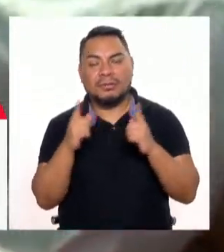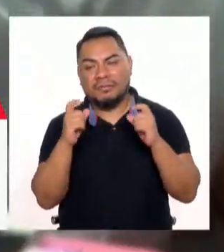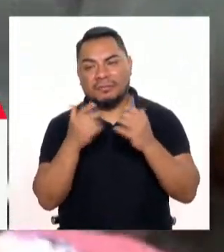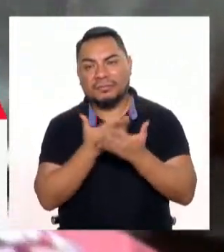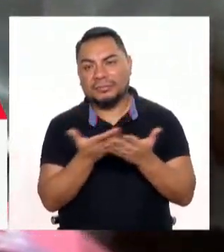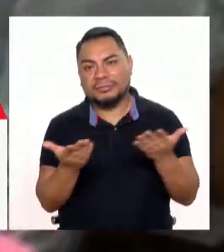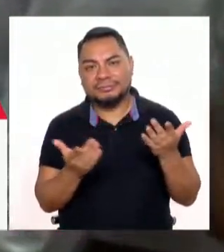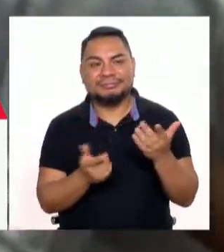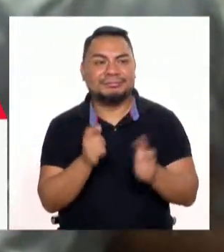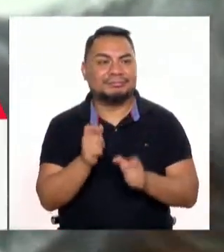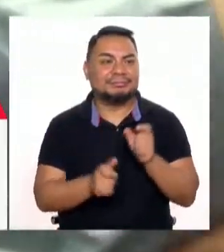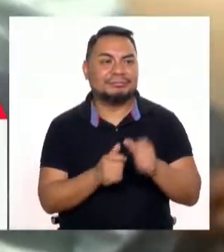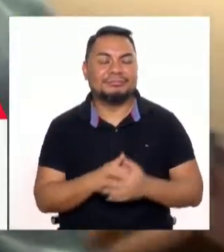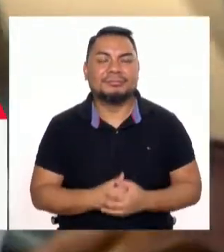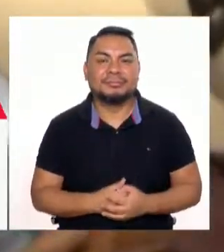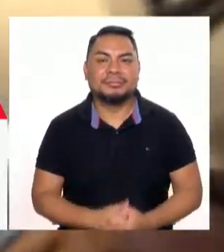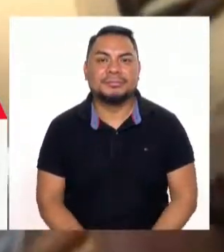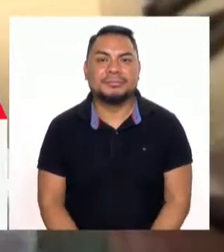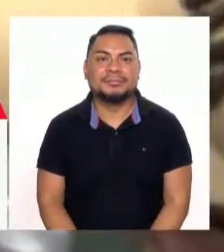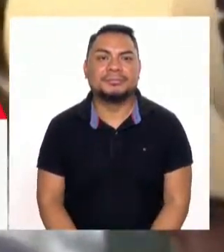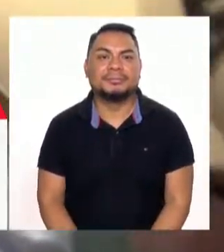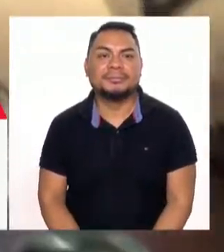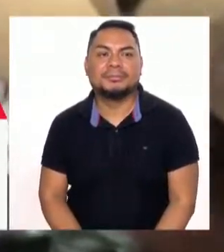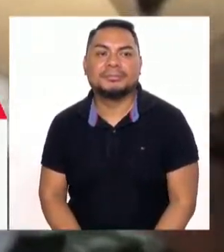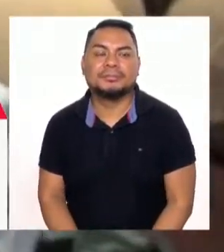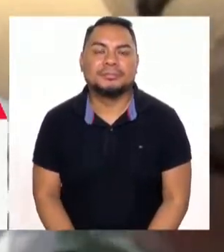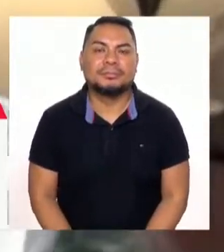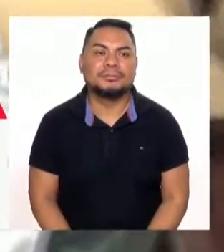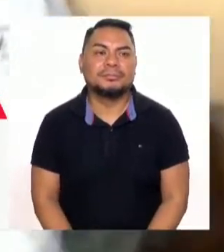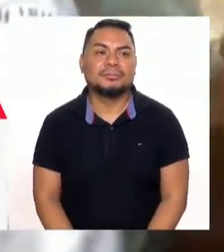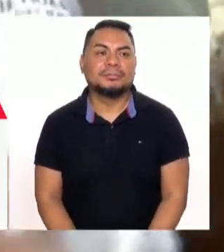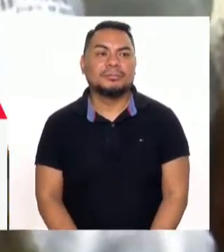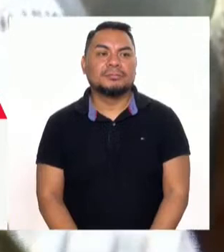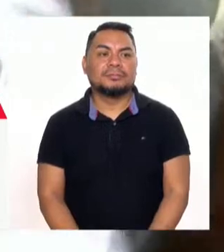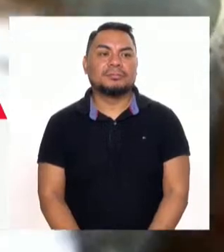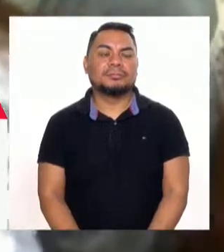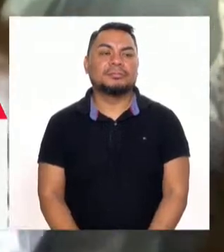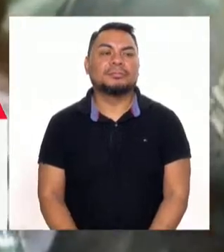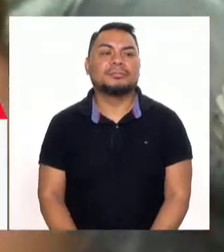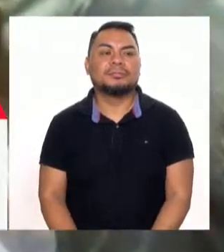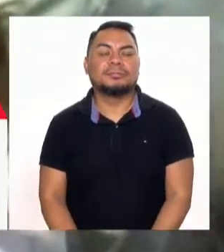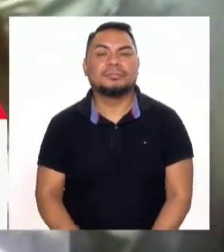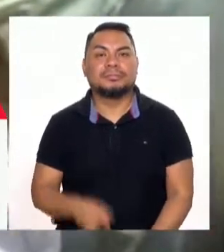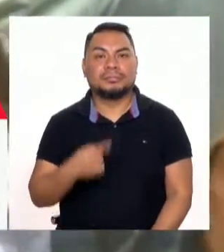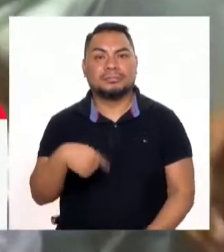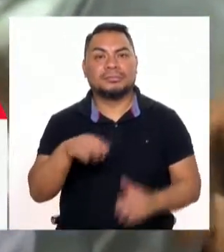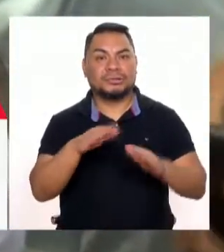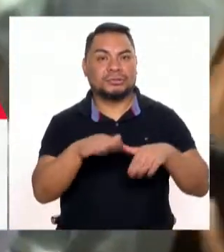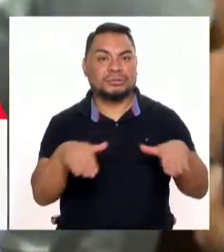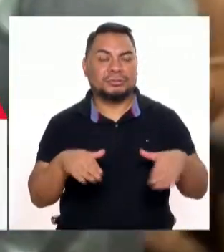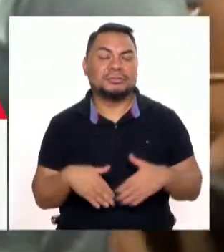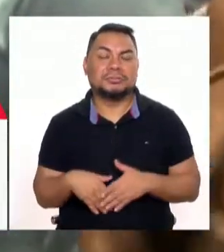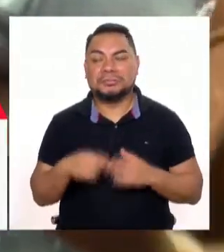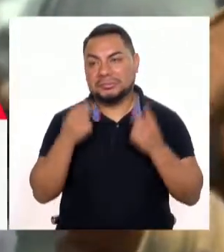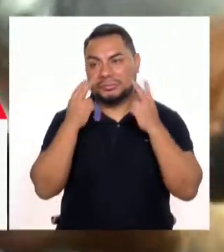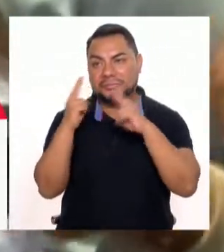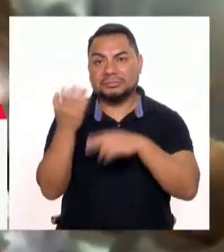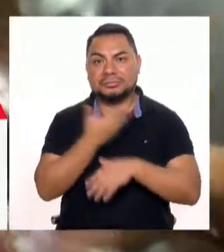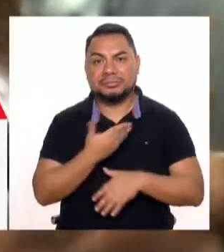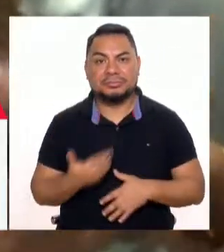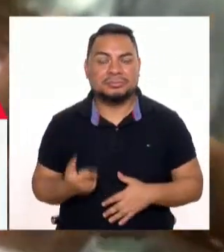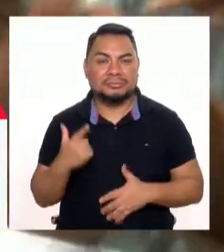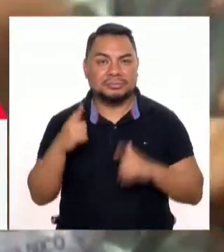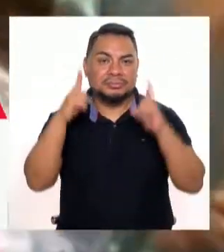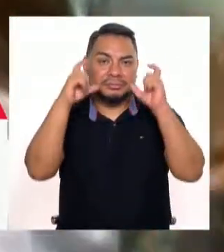algunas fotos con los pequeños estos son los chicos los chiquillos no digámoslo así que han ido a verla